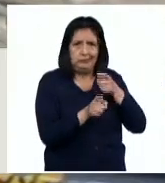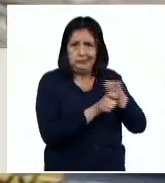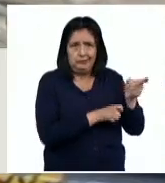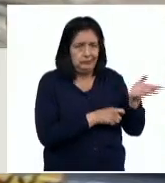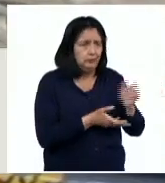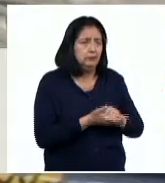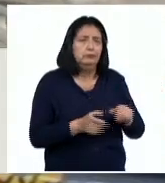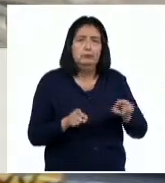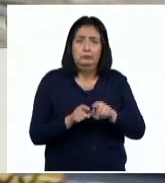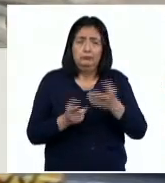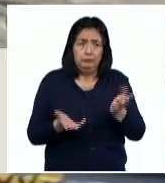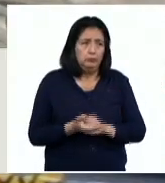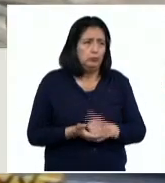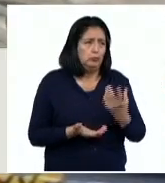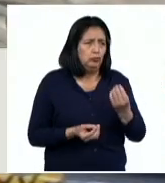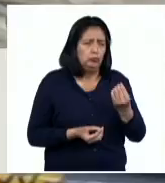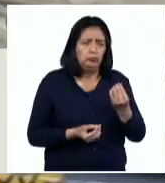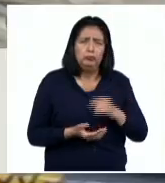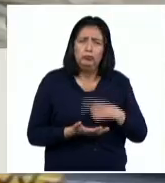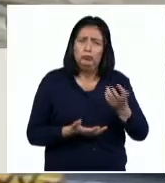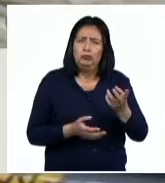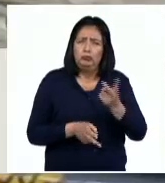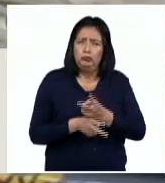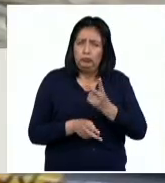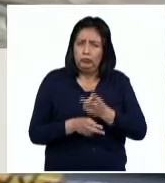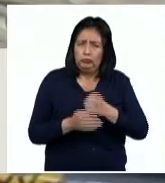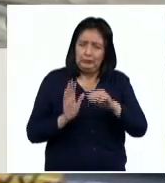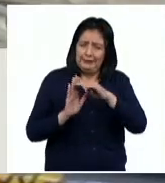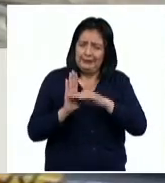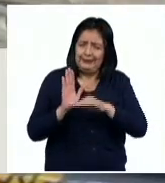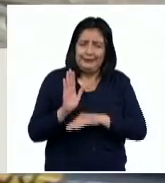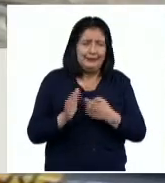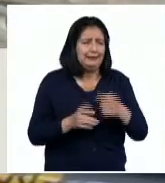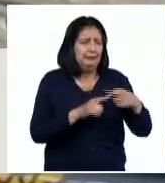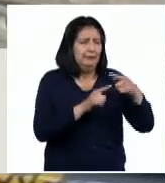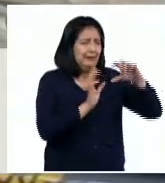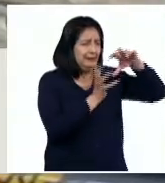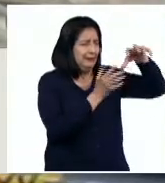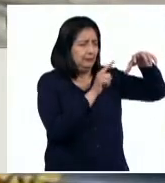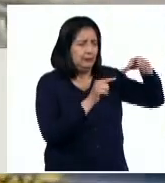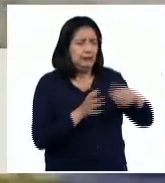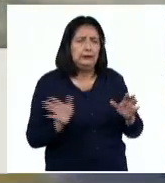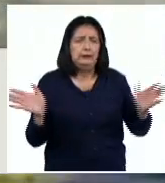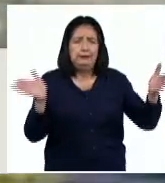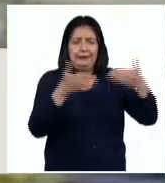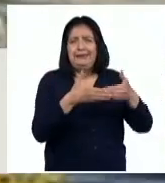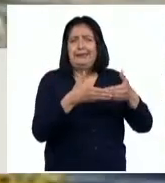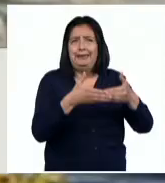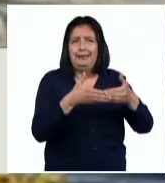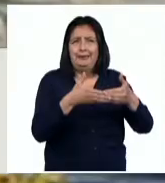bien, como una de las medidas que hemos tomado los diversos países del mundo, ha sido cerrar las